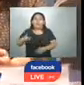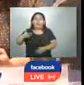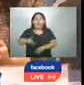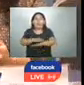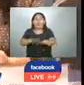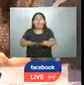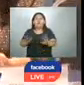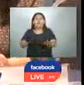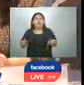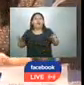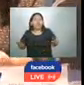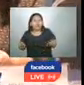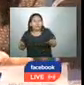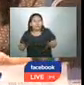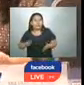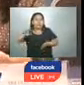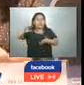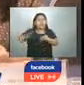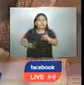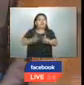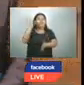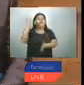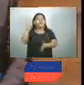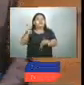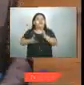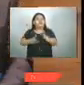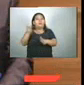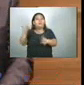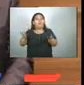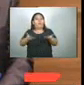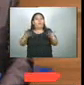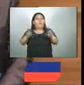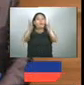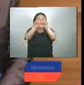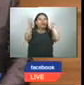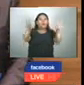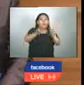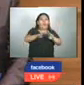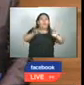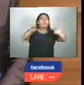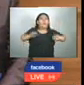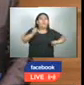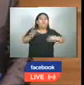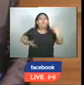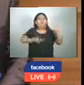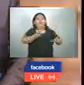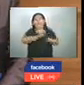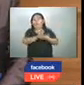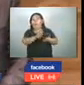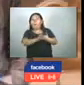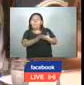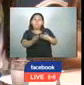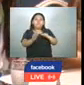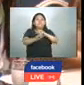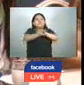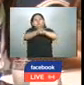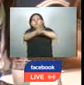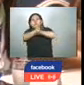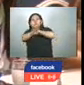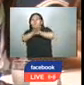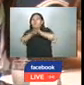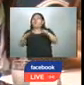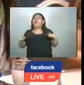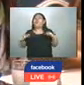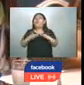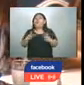La jornada se realizará por tercer año consecutivo de forma virtual, donde las marcas participantes podrán mostrar sus promociones y